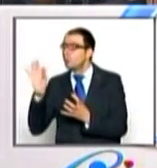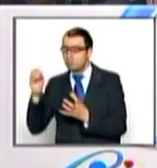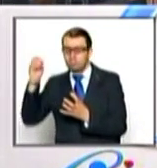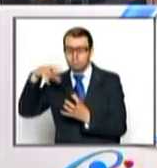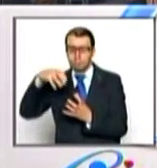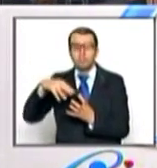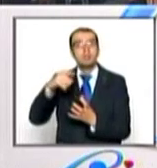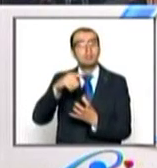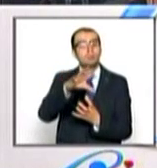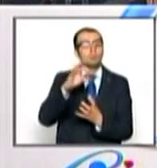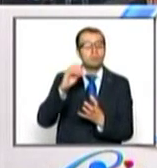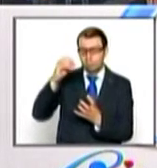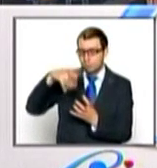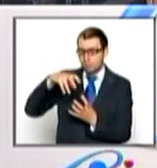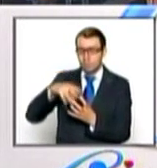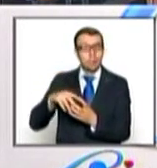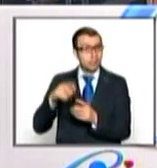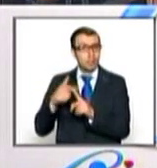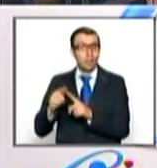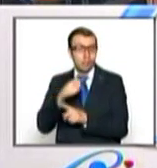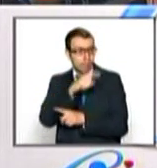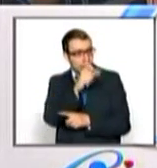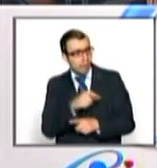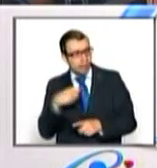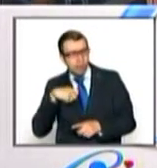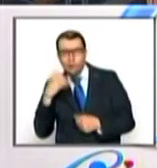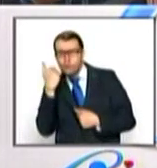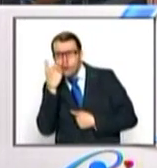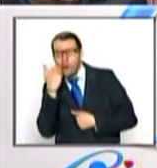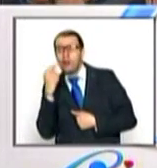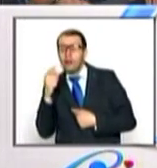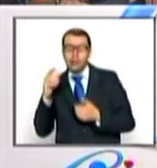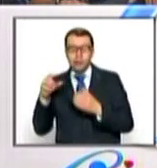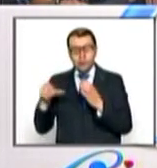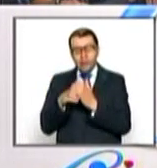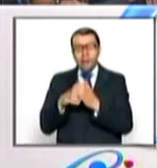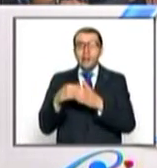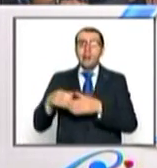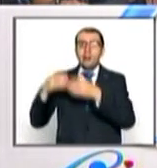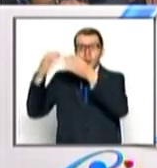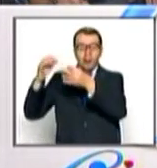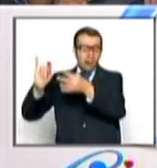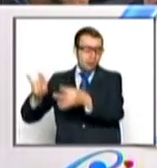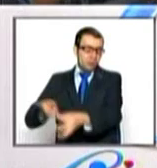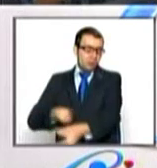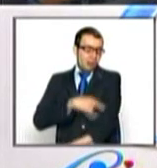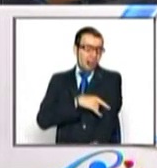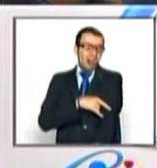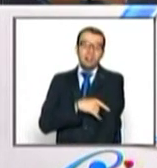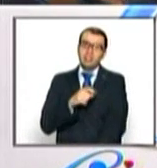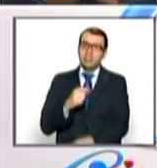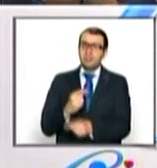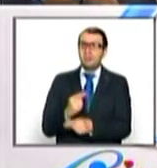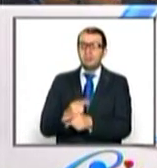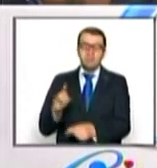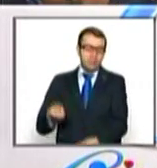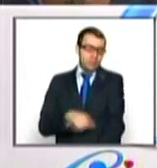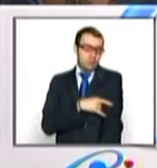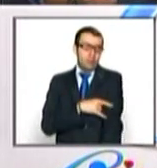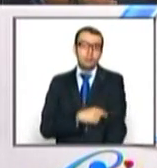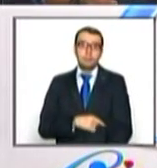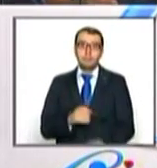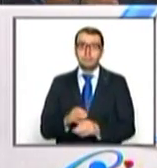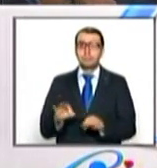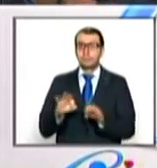gran variedad de tratamientos, medicamentos que uno puede utilizar y con eso obtener unos resultados muy específicos. Lo ideal es que el suero pase entre